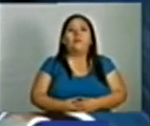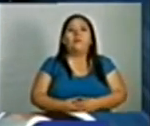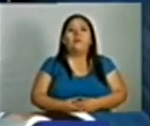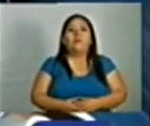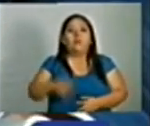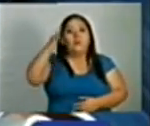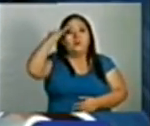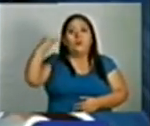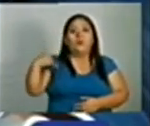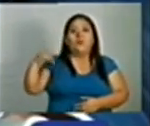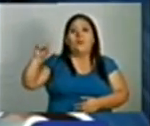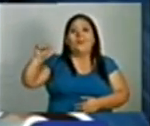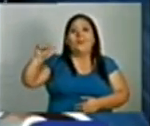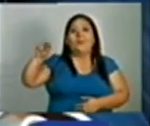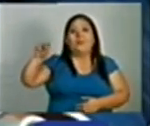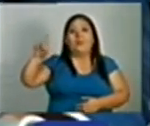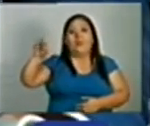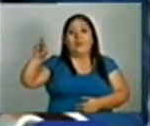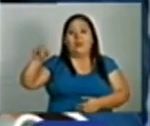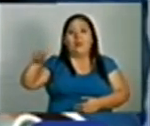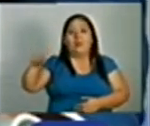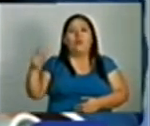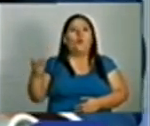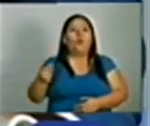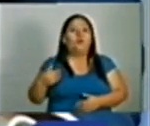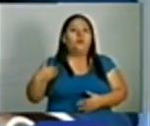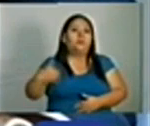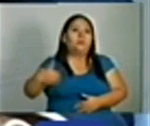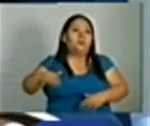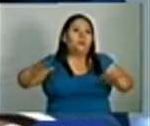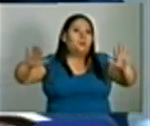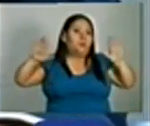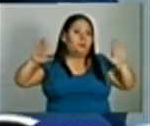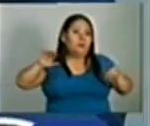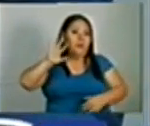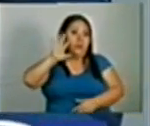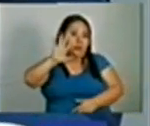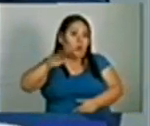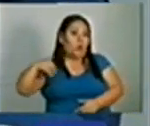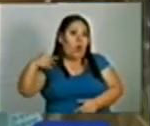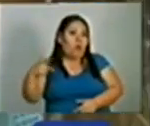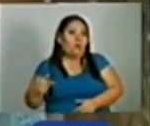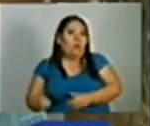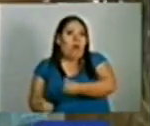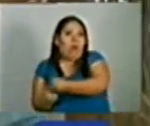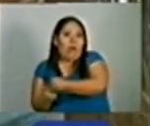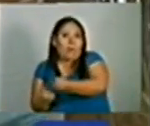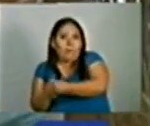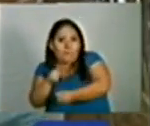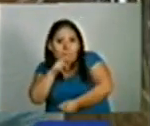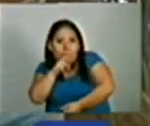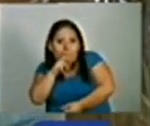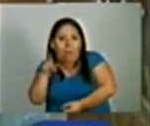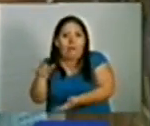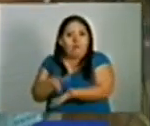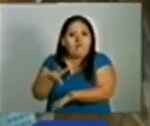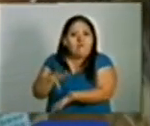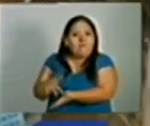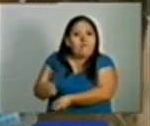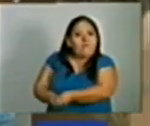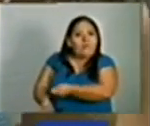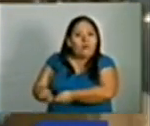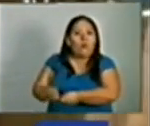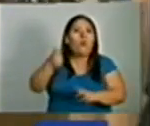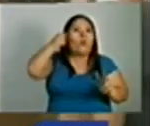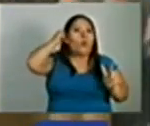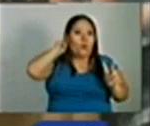Sandra Guadalupe Cisneros Rodríguez, pues por la pena de prisión de 5 años como cómplice necesaria del delito de lavado de dinero y activos, y el